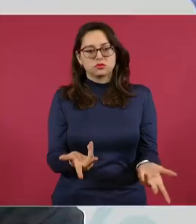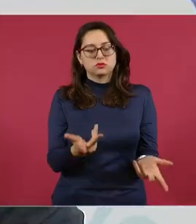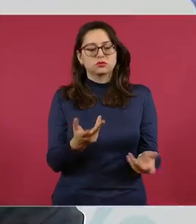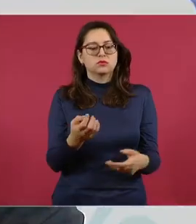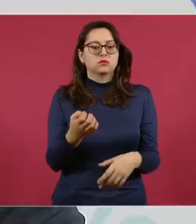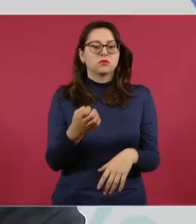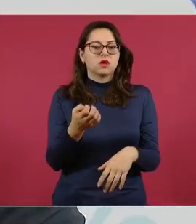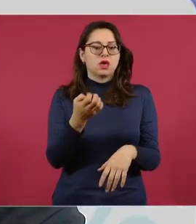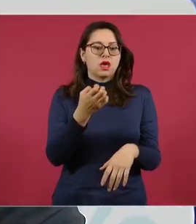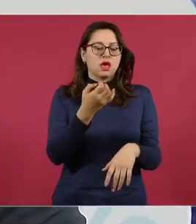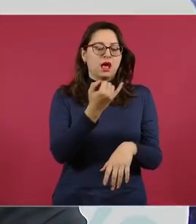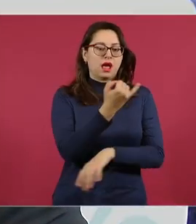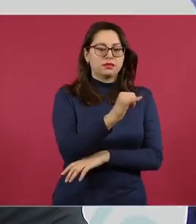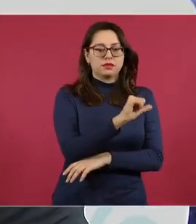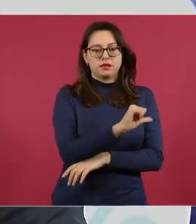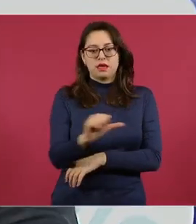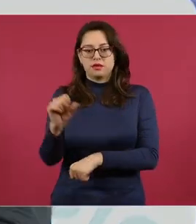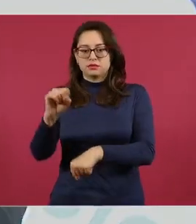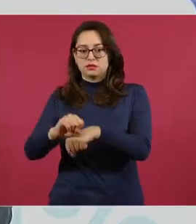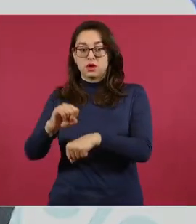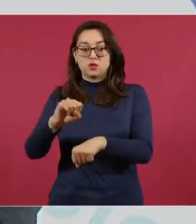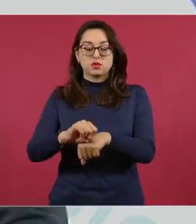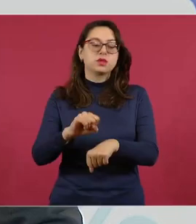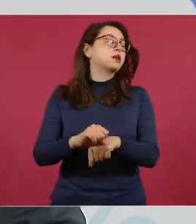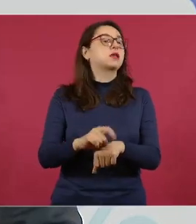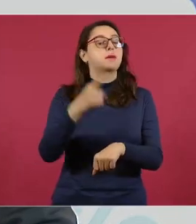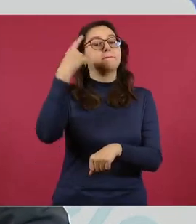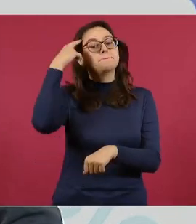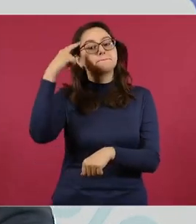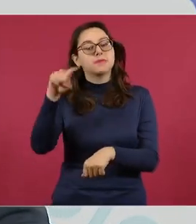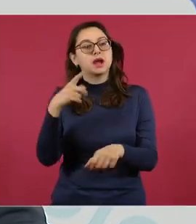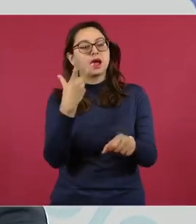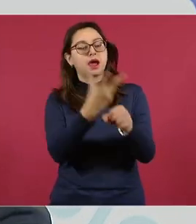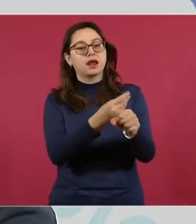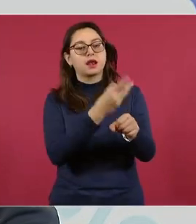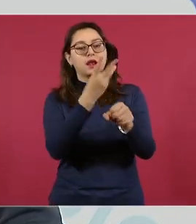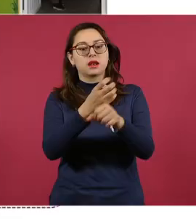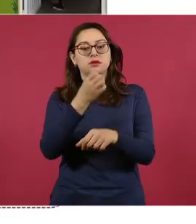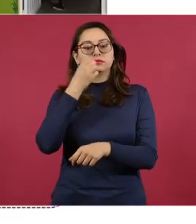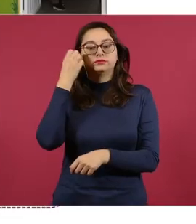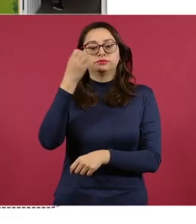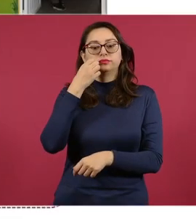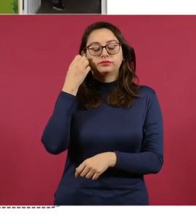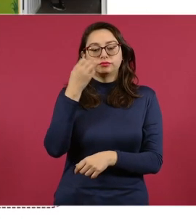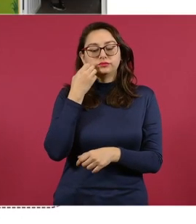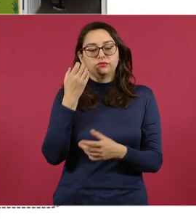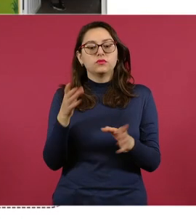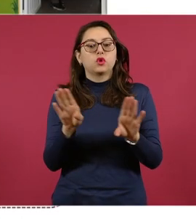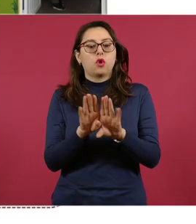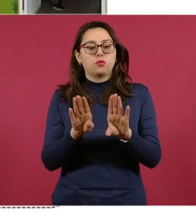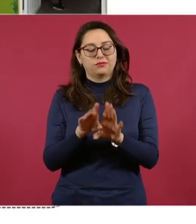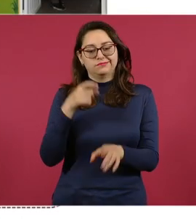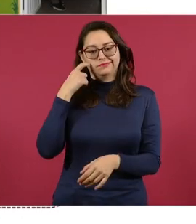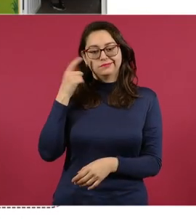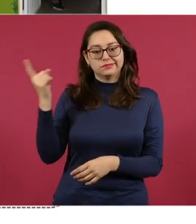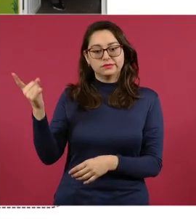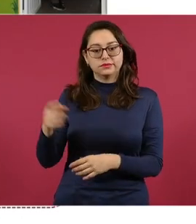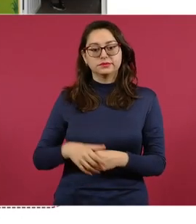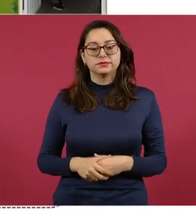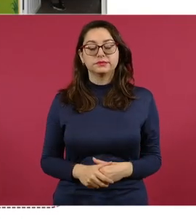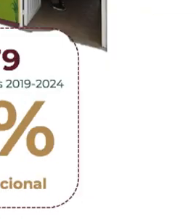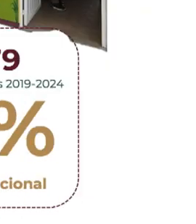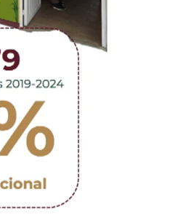educación básica en las 31 entidades de cobertura del programa. Este recurso se entrega a partir de la cantidad de alumnos de la escuela,